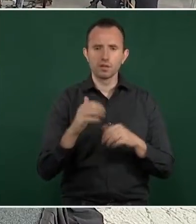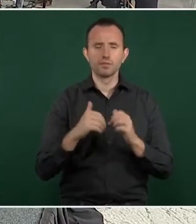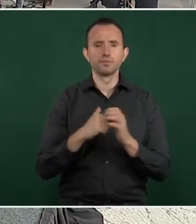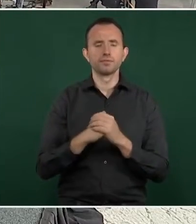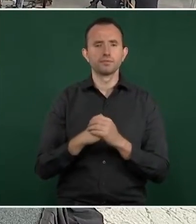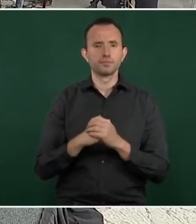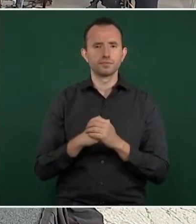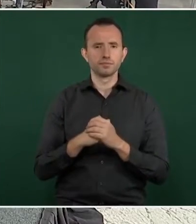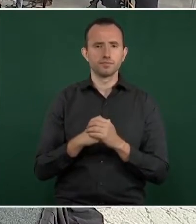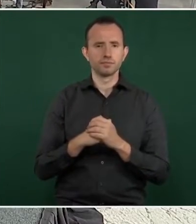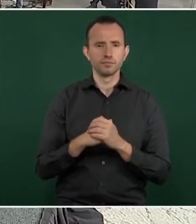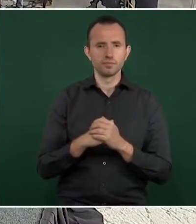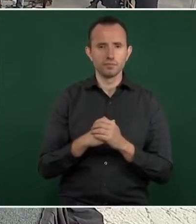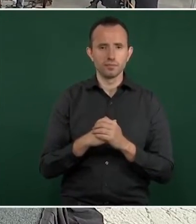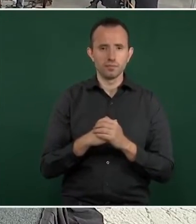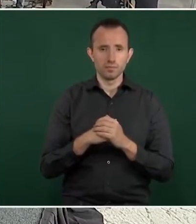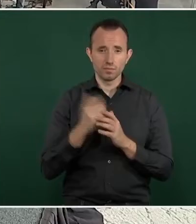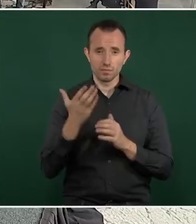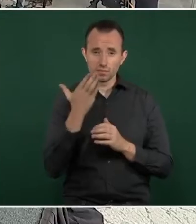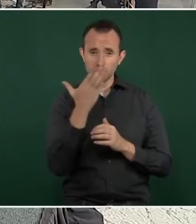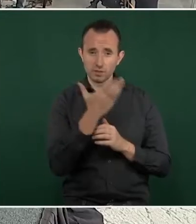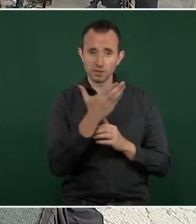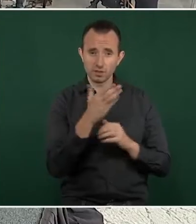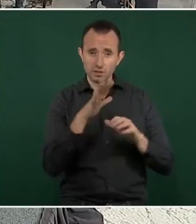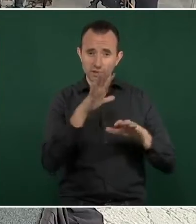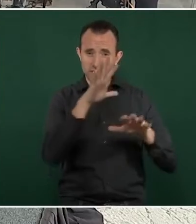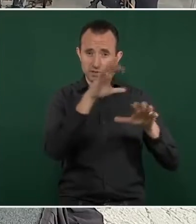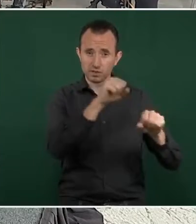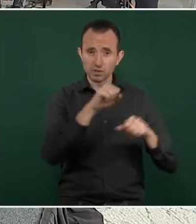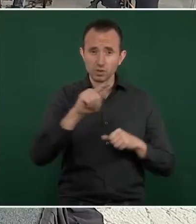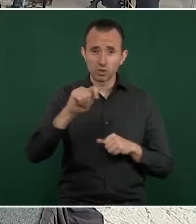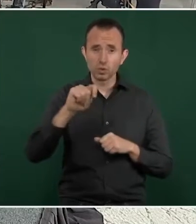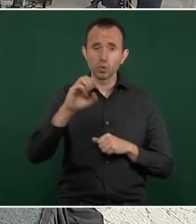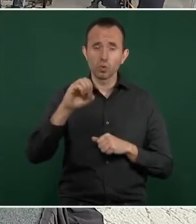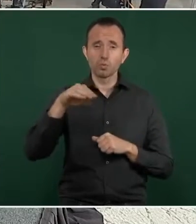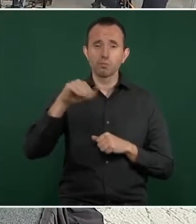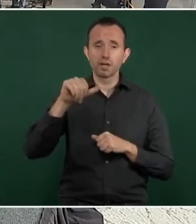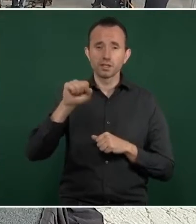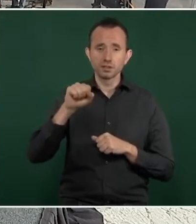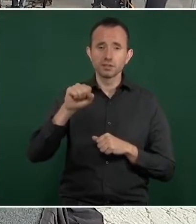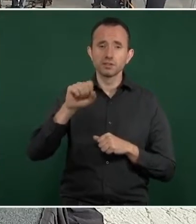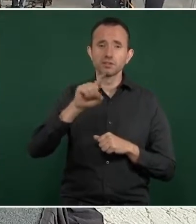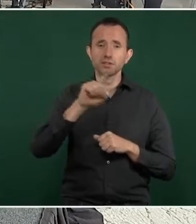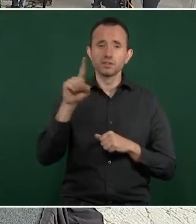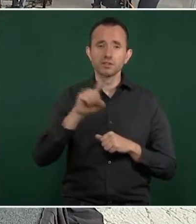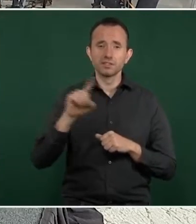Sí, no se termina el proceso.